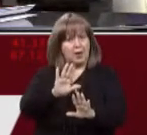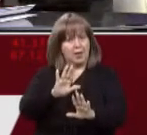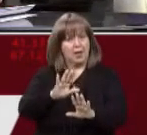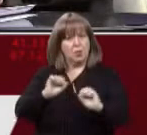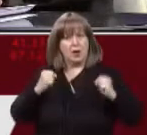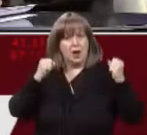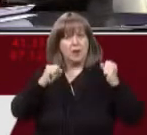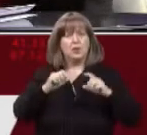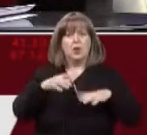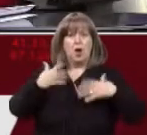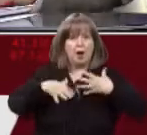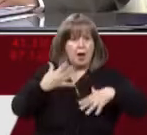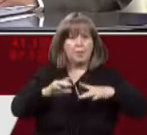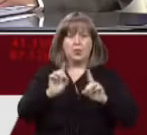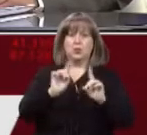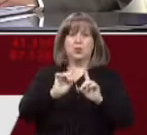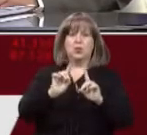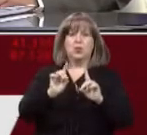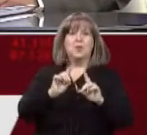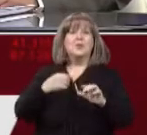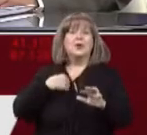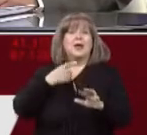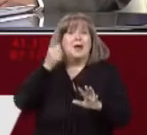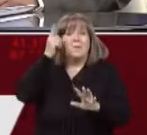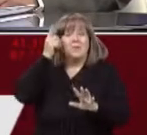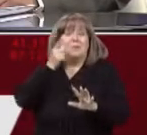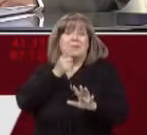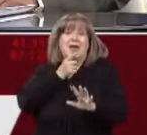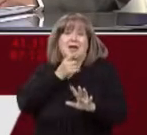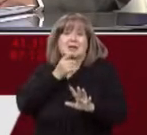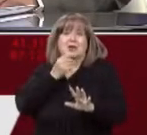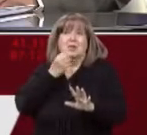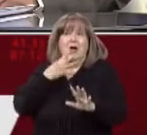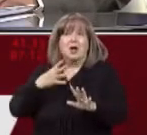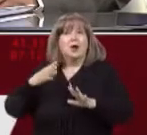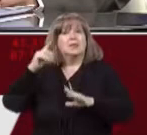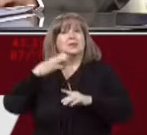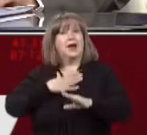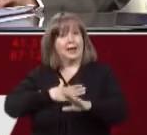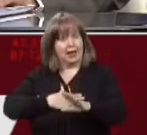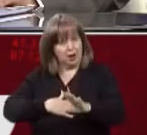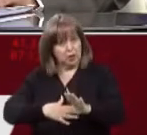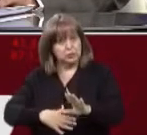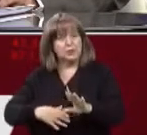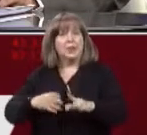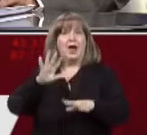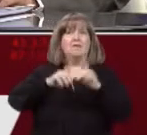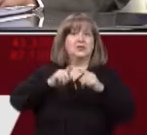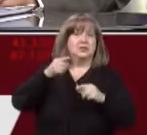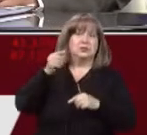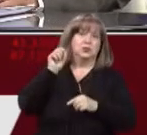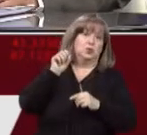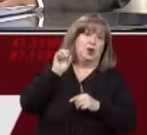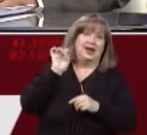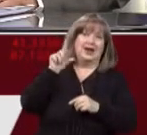ansiedad en este tema, porque si no caemos en lo que desde nuestro espacio criticamos a nivel nacional, ¿no? De que el kirchnerismo por ahí a